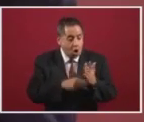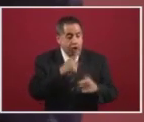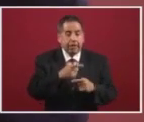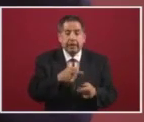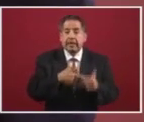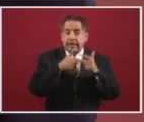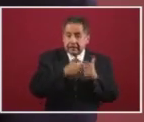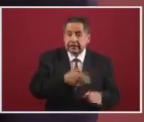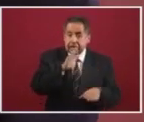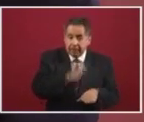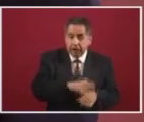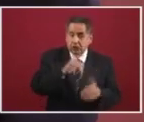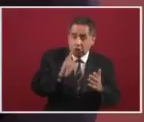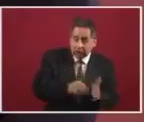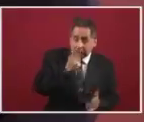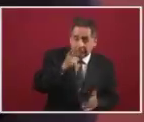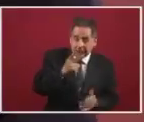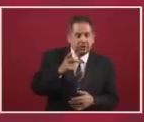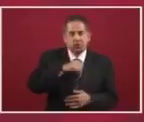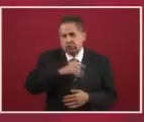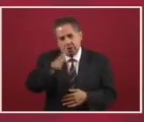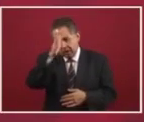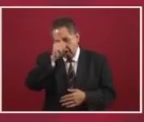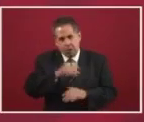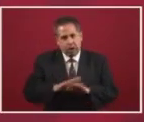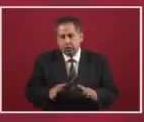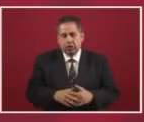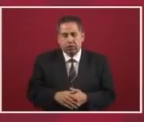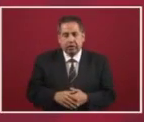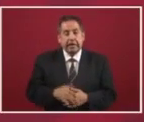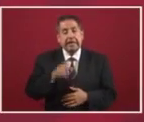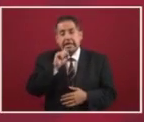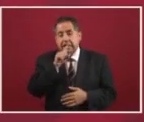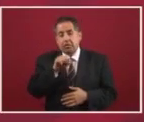sino que estoy proponiendo la revocación del mandato.